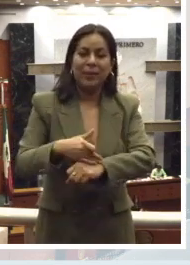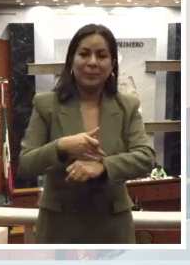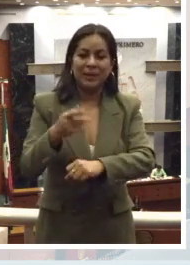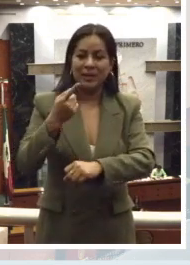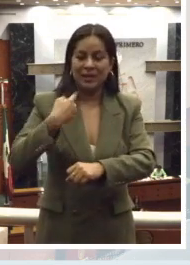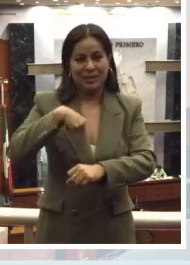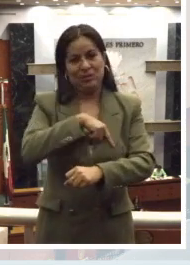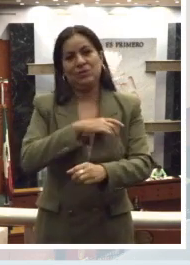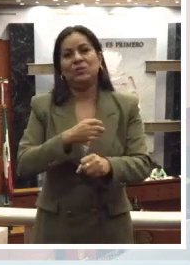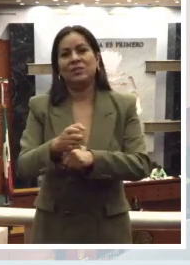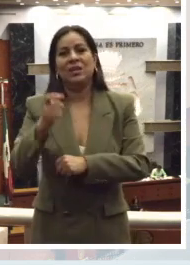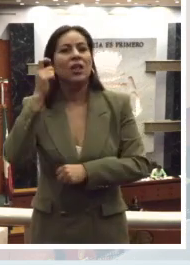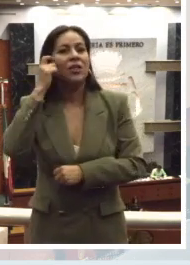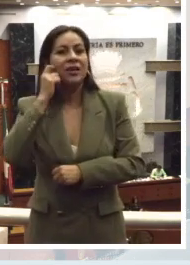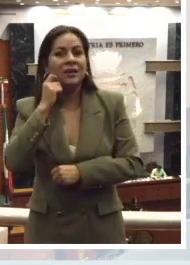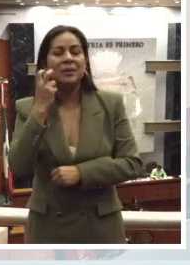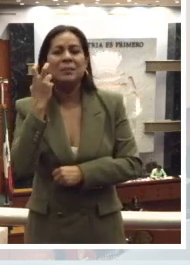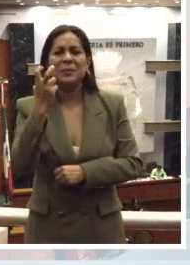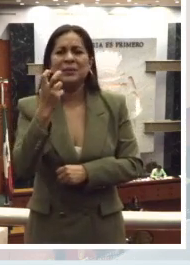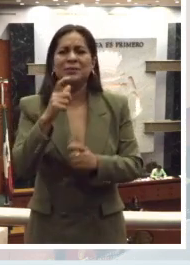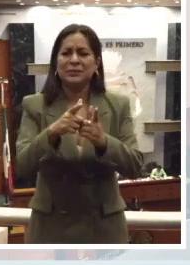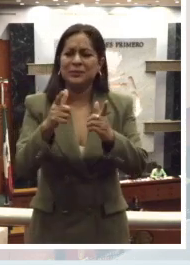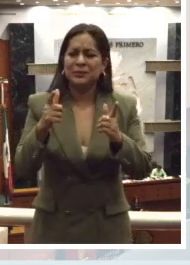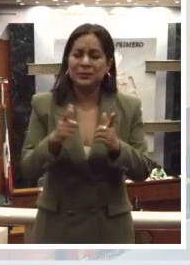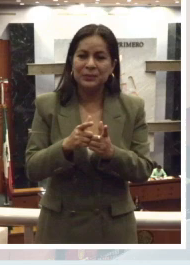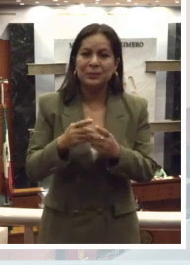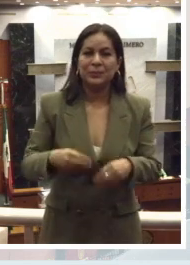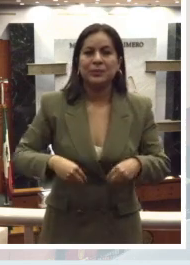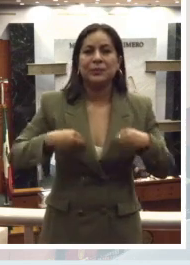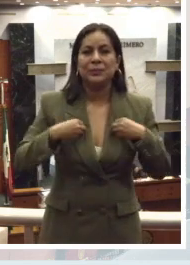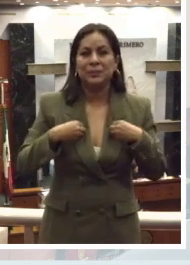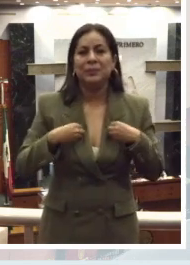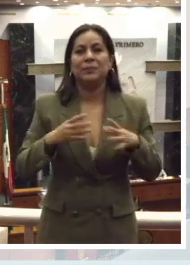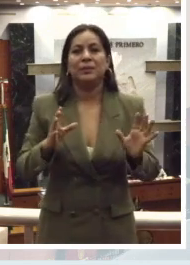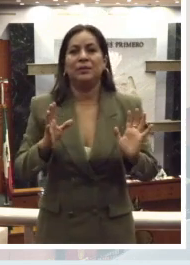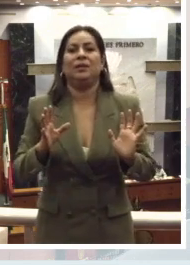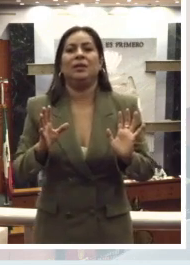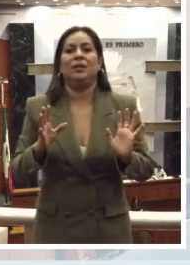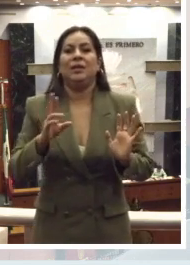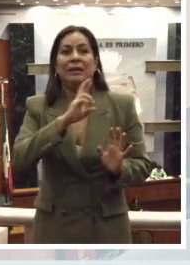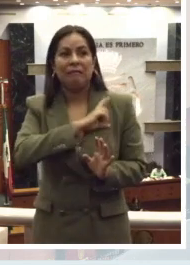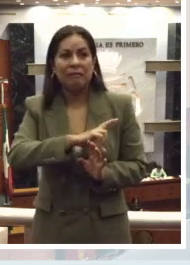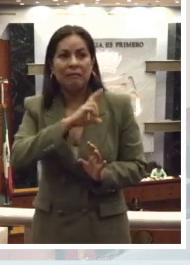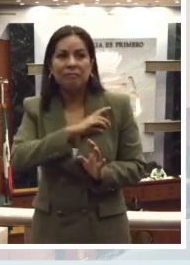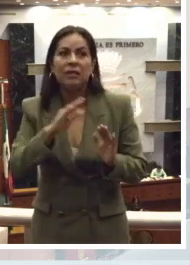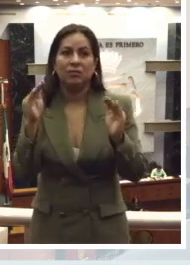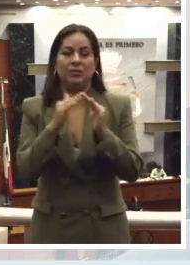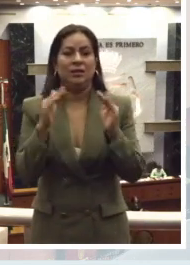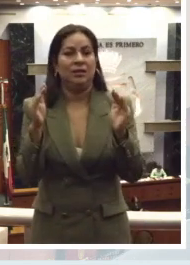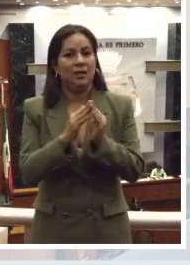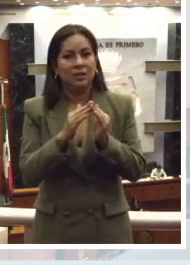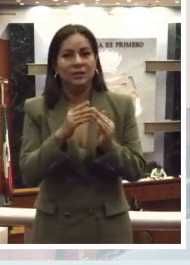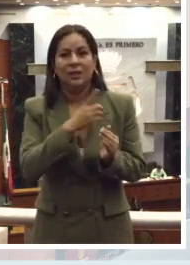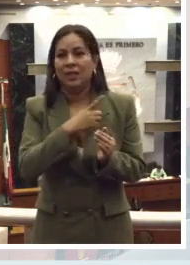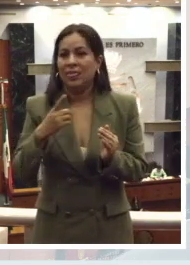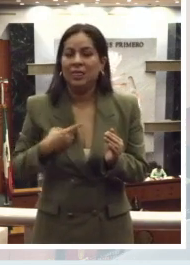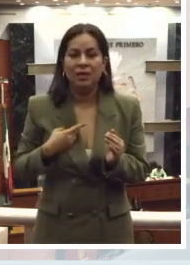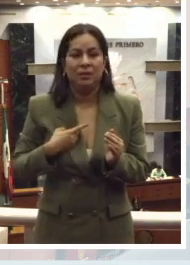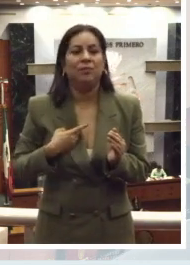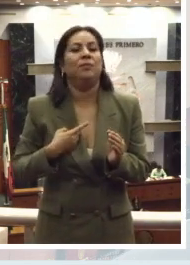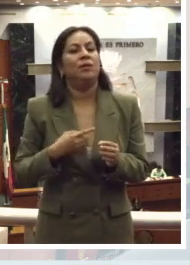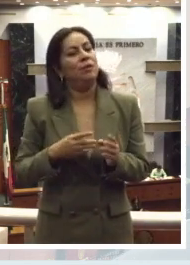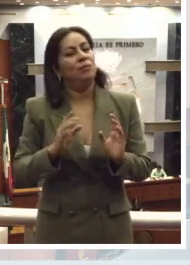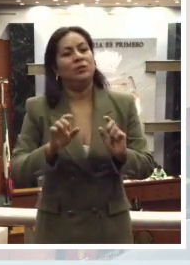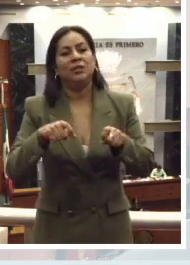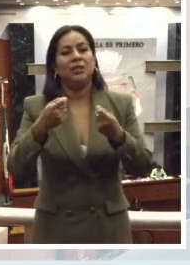nuestro estado. Por estos sectores que viven en una situación de renta de un inmueble, debemos procurarles